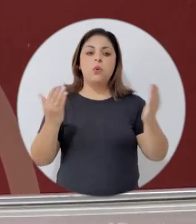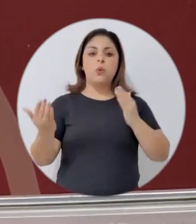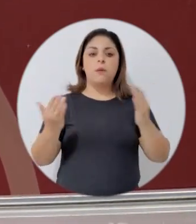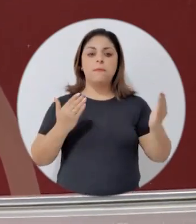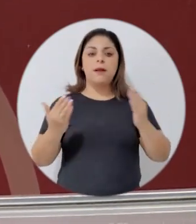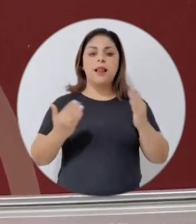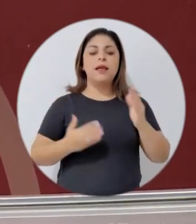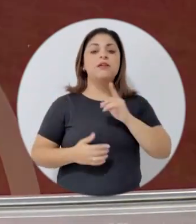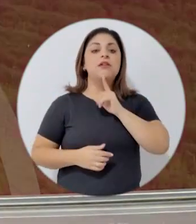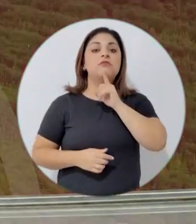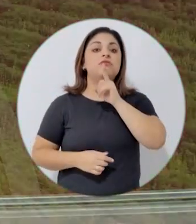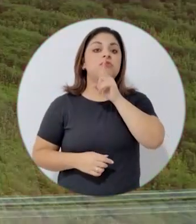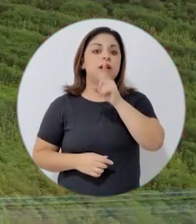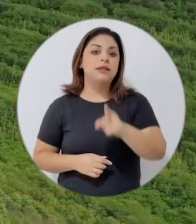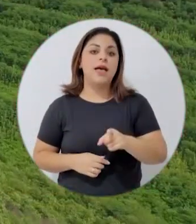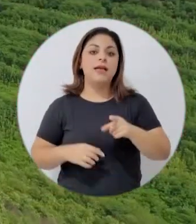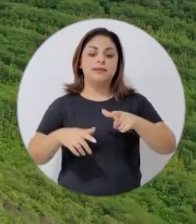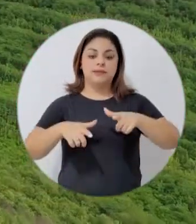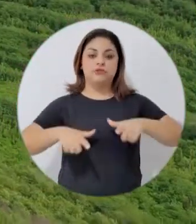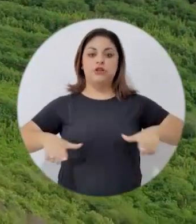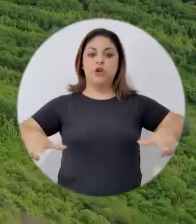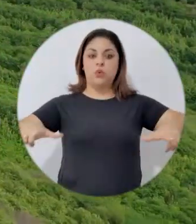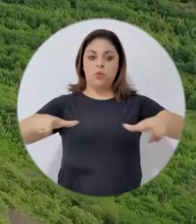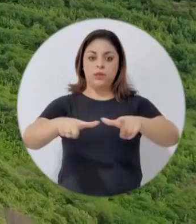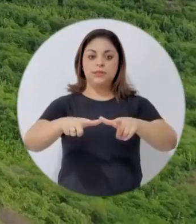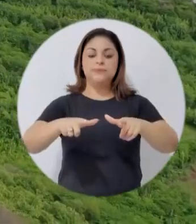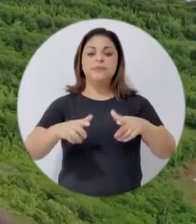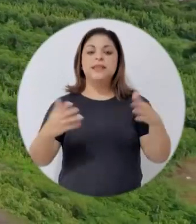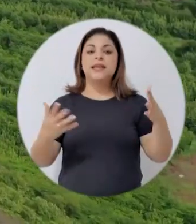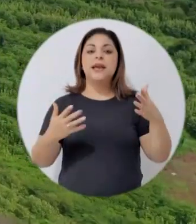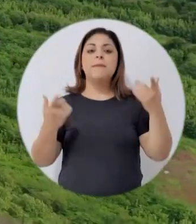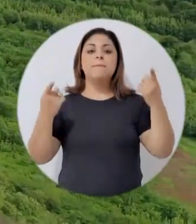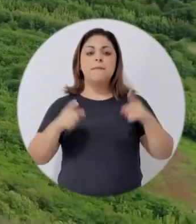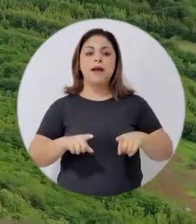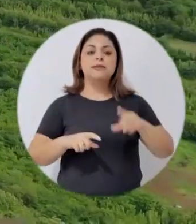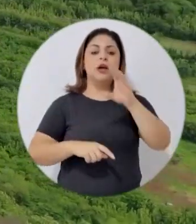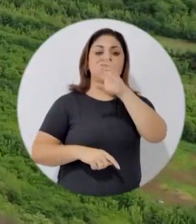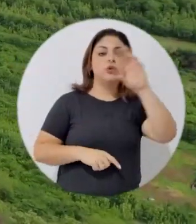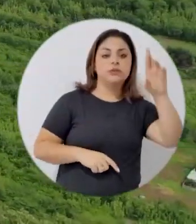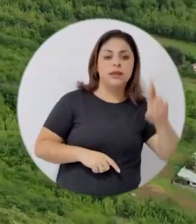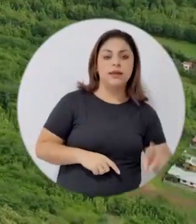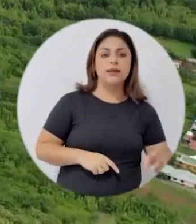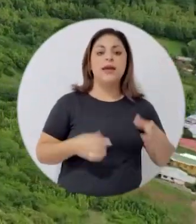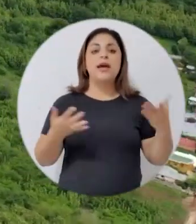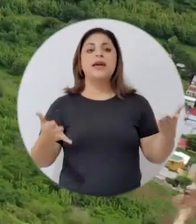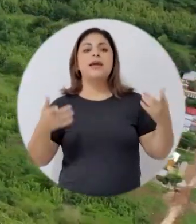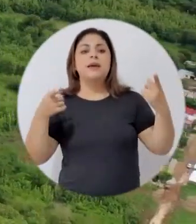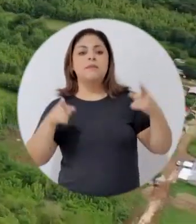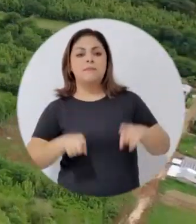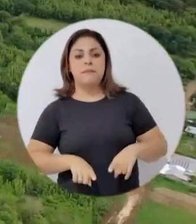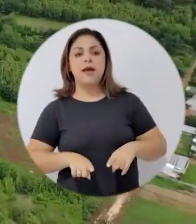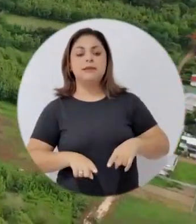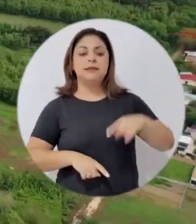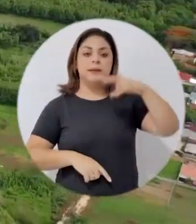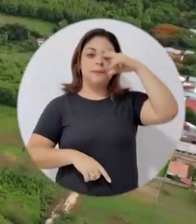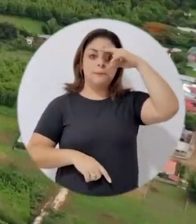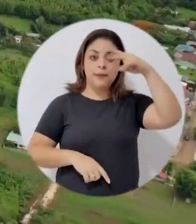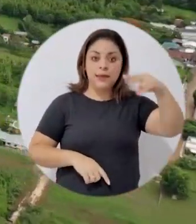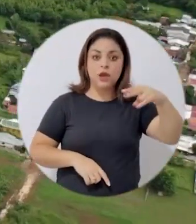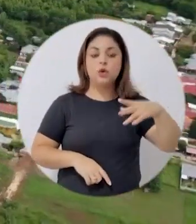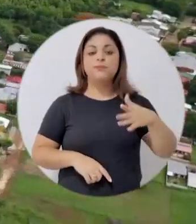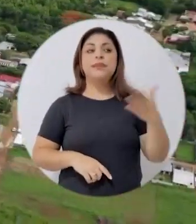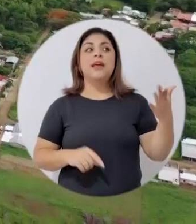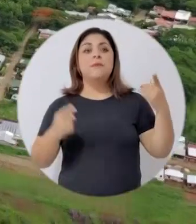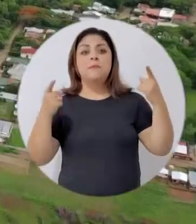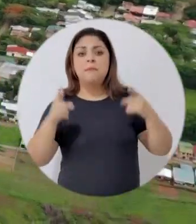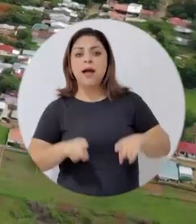realidades de regiones, ¿verdad? De lo que pasa en Costa Rica, de lo que pasa en